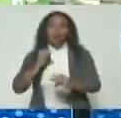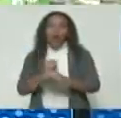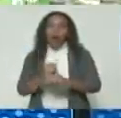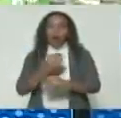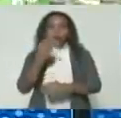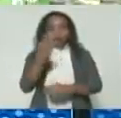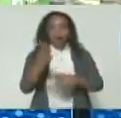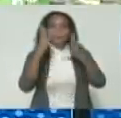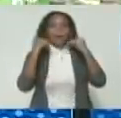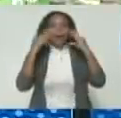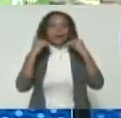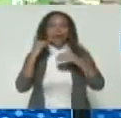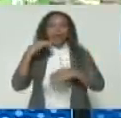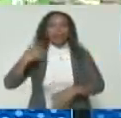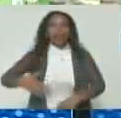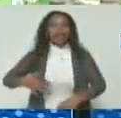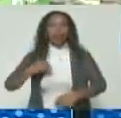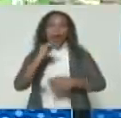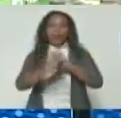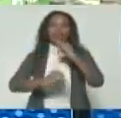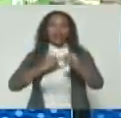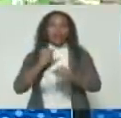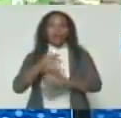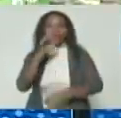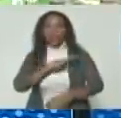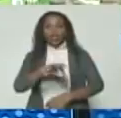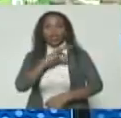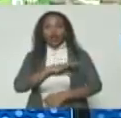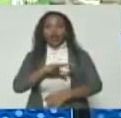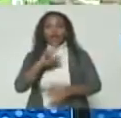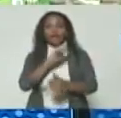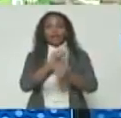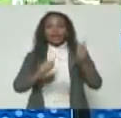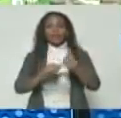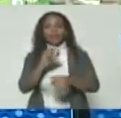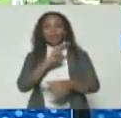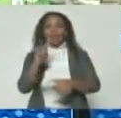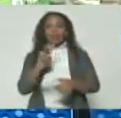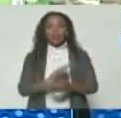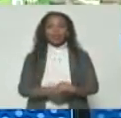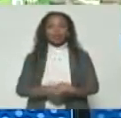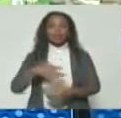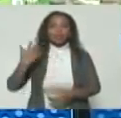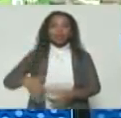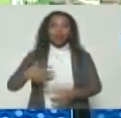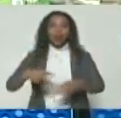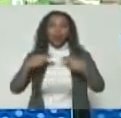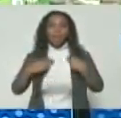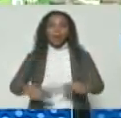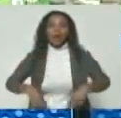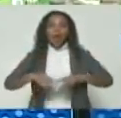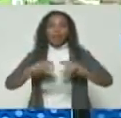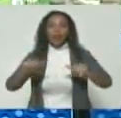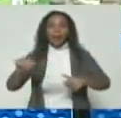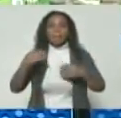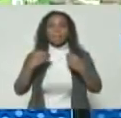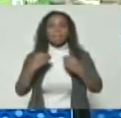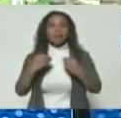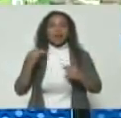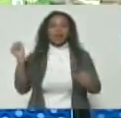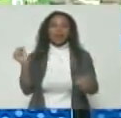que es experta en derecho internacional, señora vicepresidenta, es un derecho internacional, es un derecho humano. La tierra es para los que